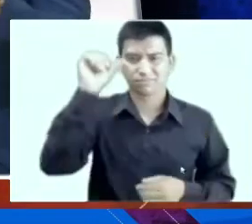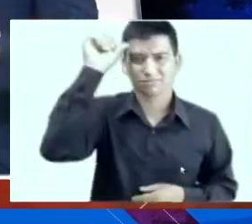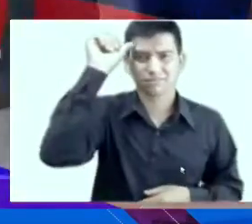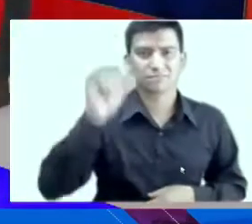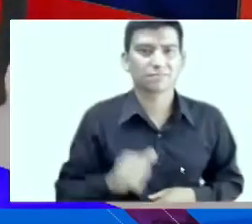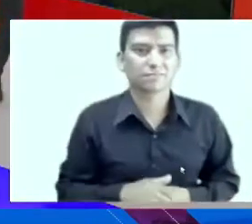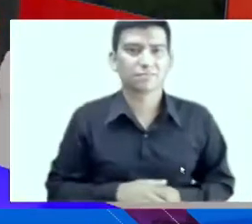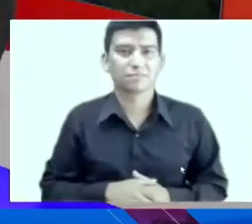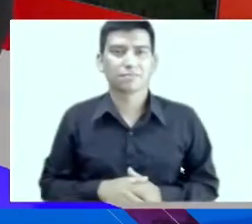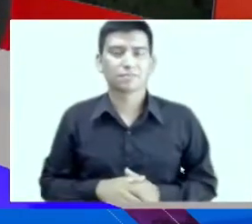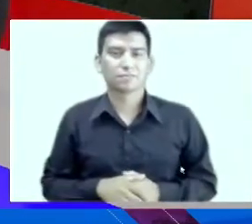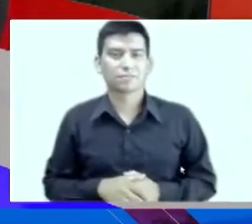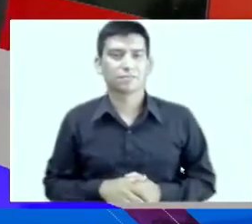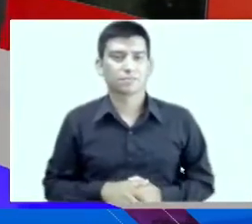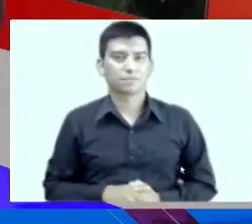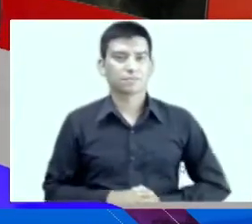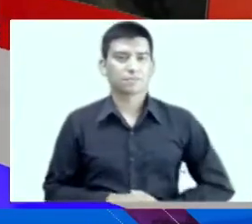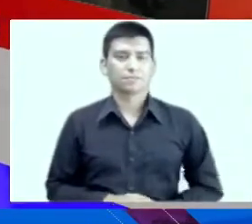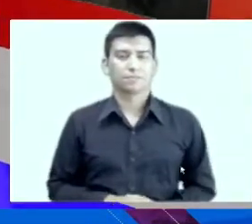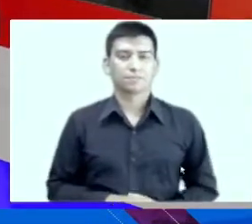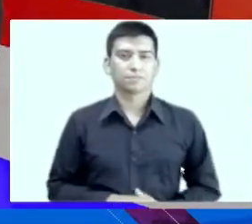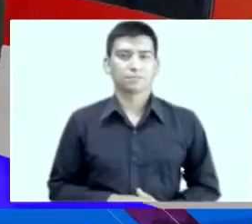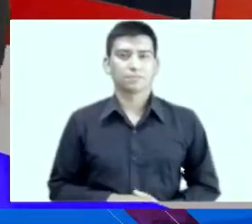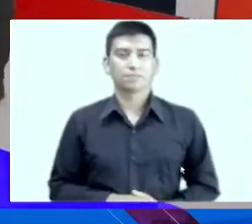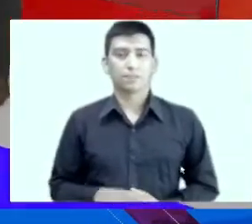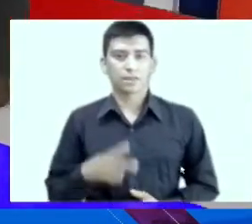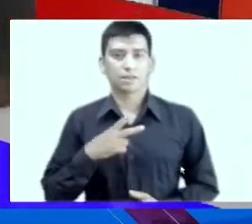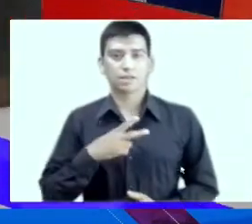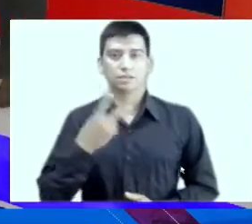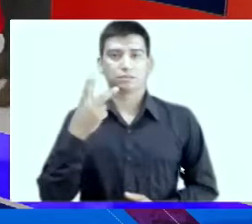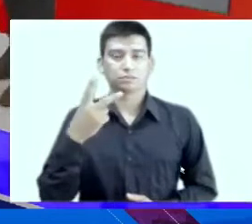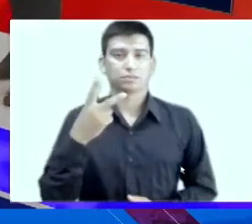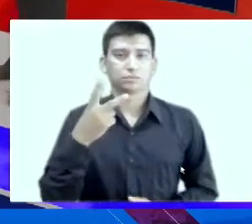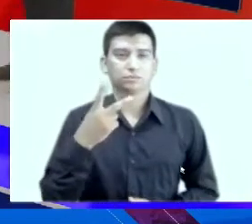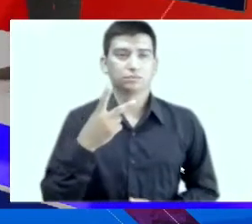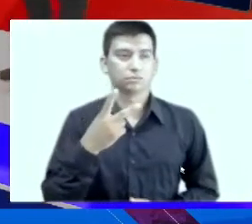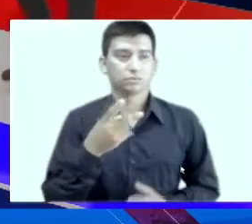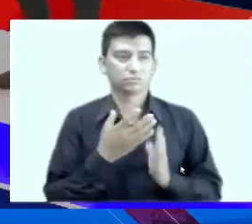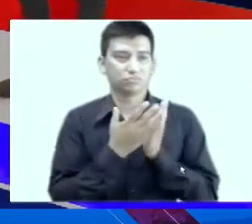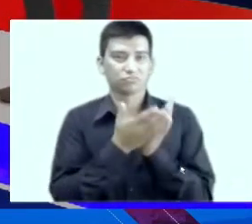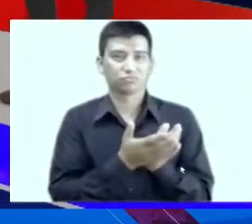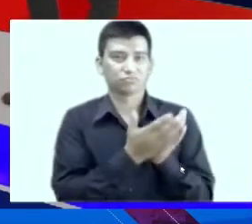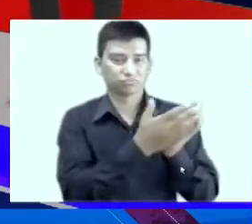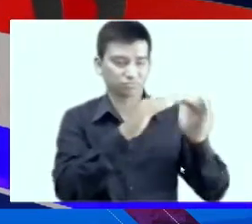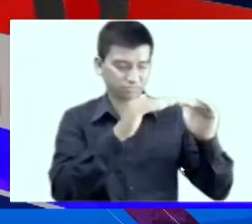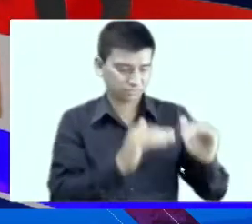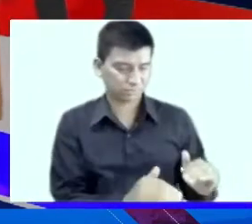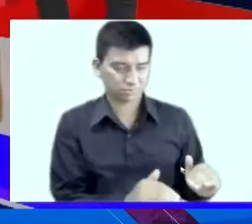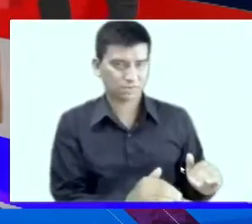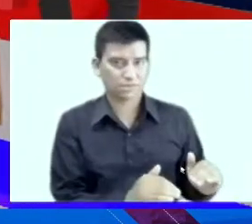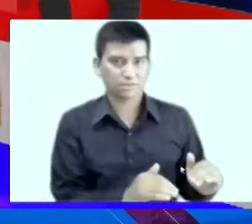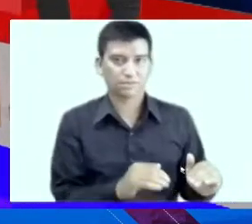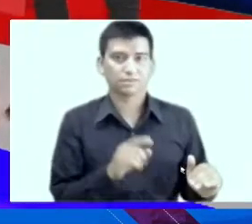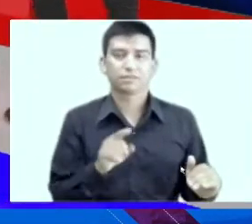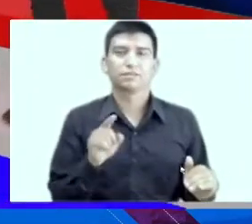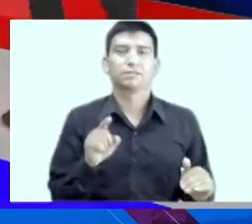le sumo un poco a lo que te dice Carlos algo. Sí. Acá tenés dos factores. Uno, el río con la bajada. No pueden transportar la mercancía, la